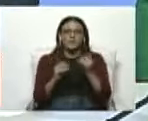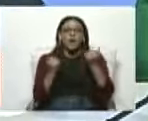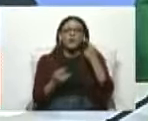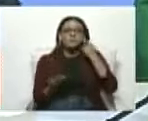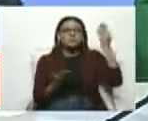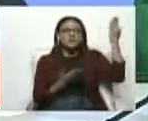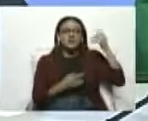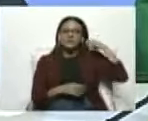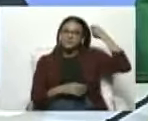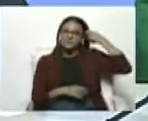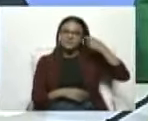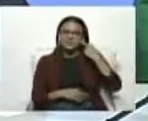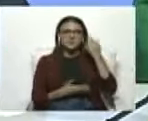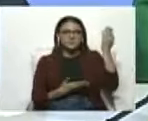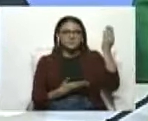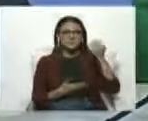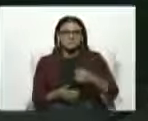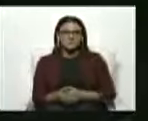Adelante.